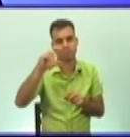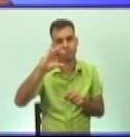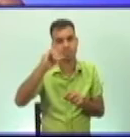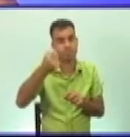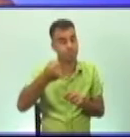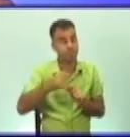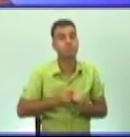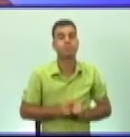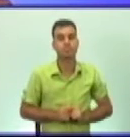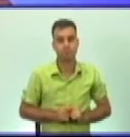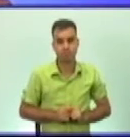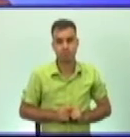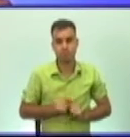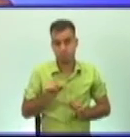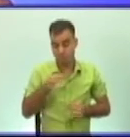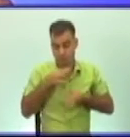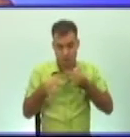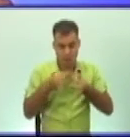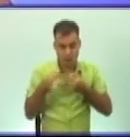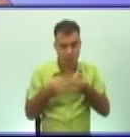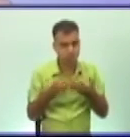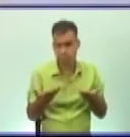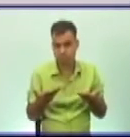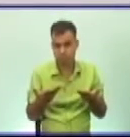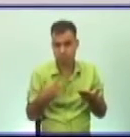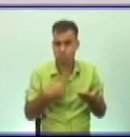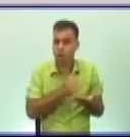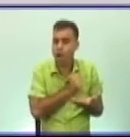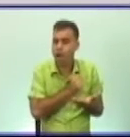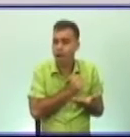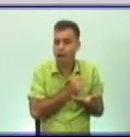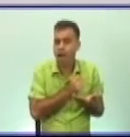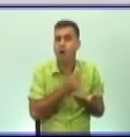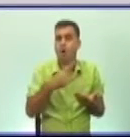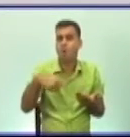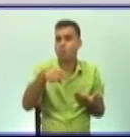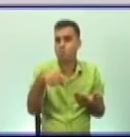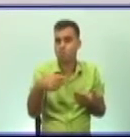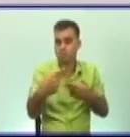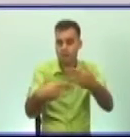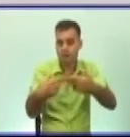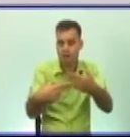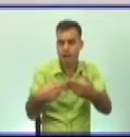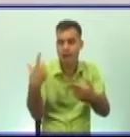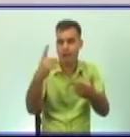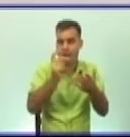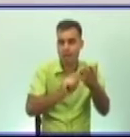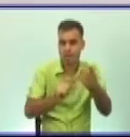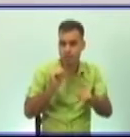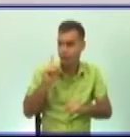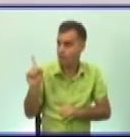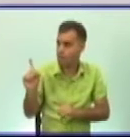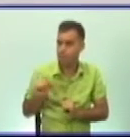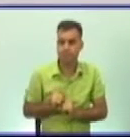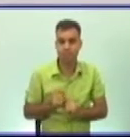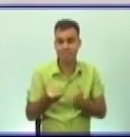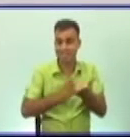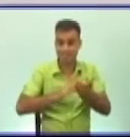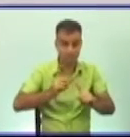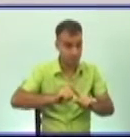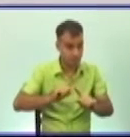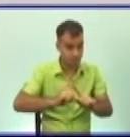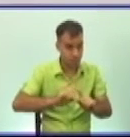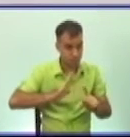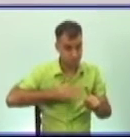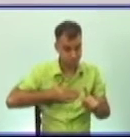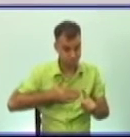que les comenté, yo quería que ustedes resolvieran este ejercicio del libro de texto.